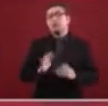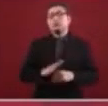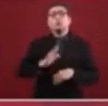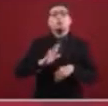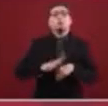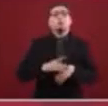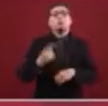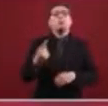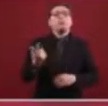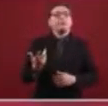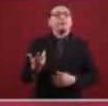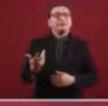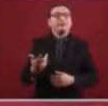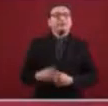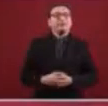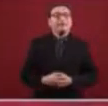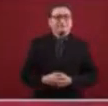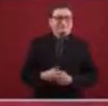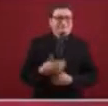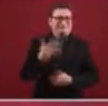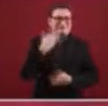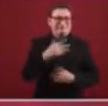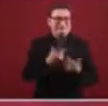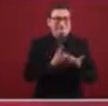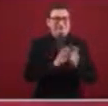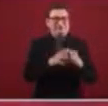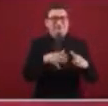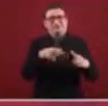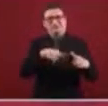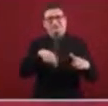porque los conservadores